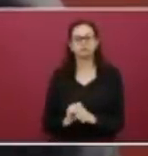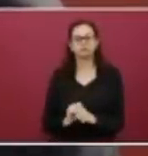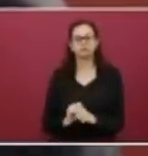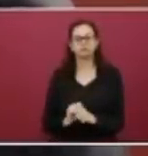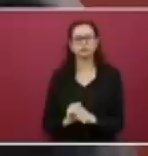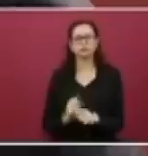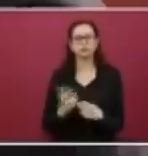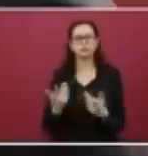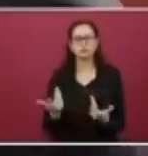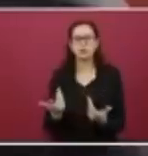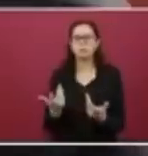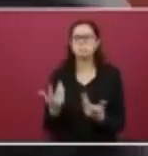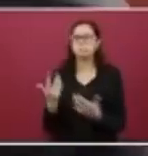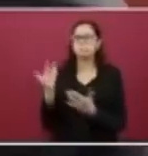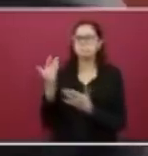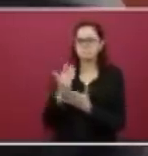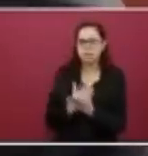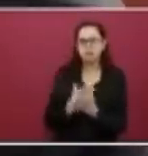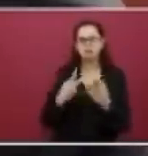la repercusión